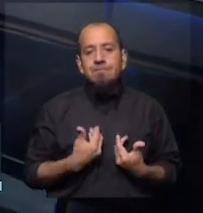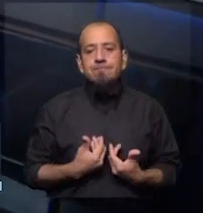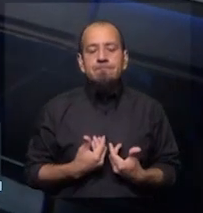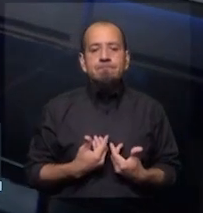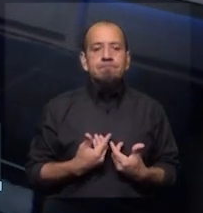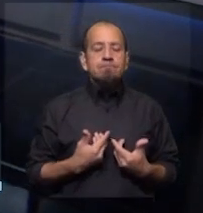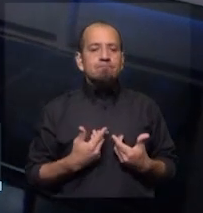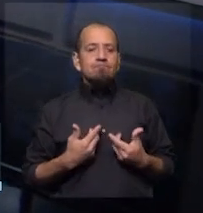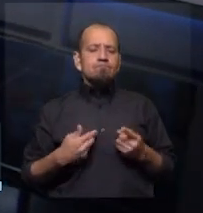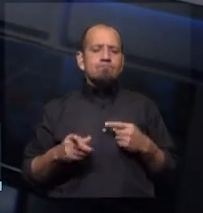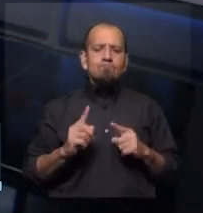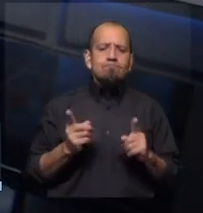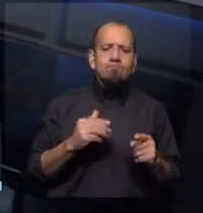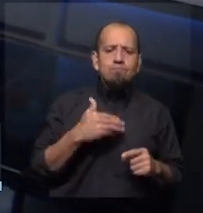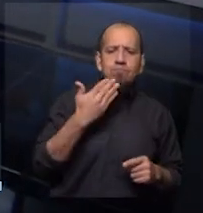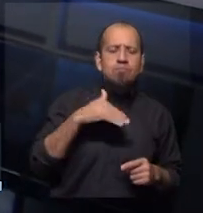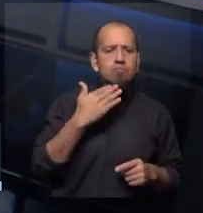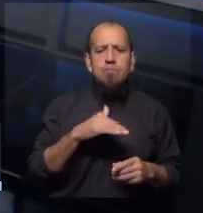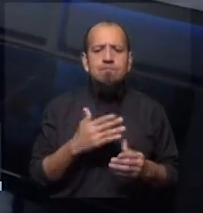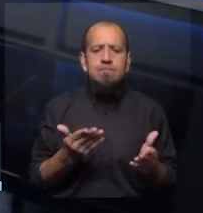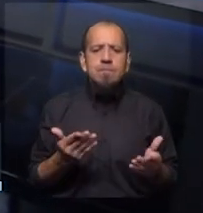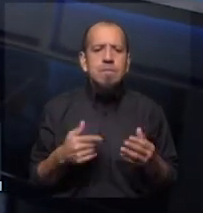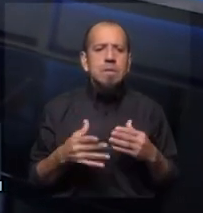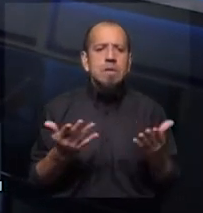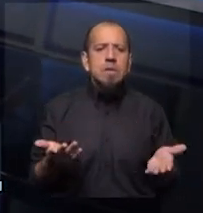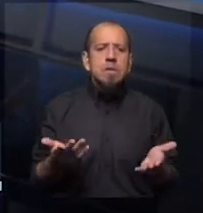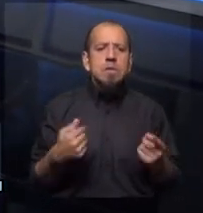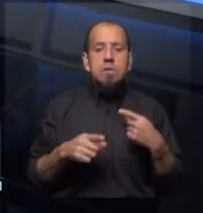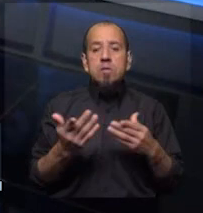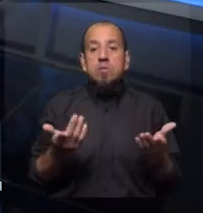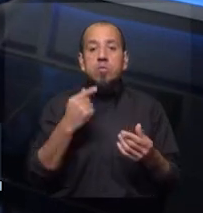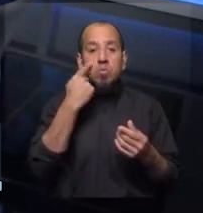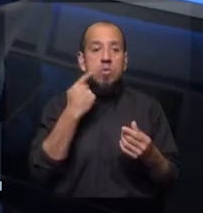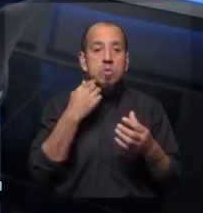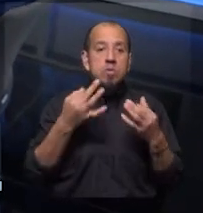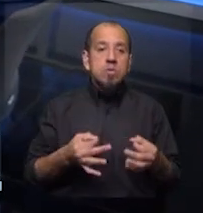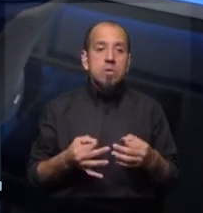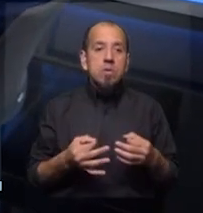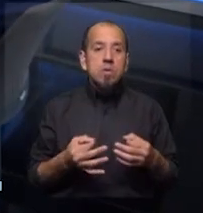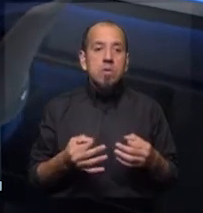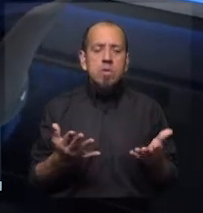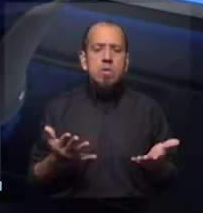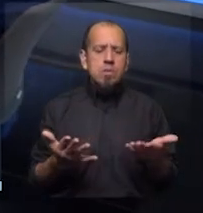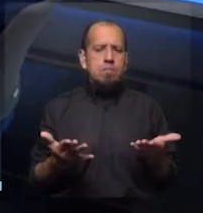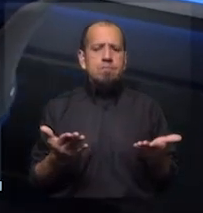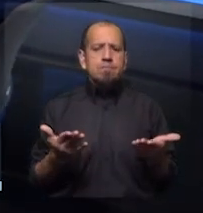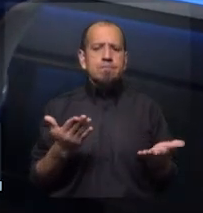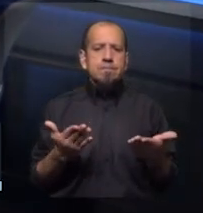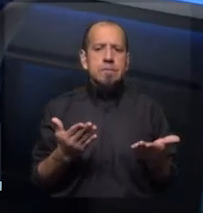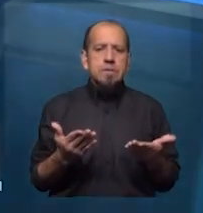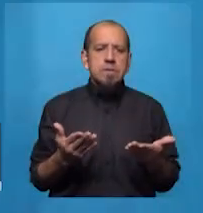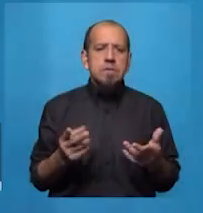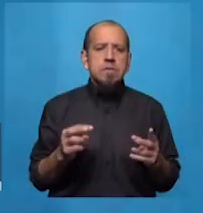no entiende que la respuesta sea pero los números están bien se da un caso de disociación muy fuerte